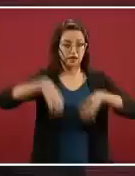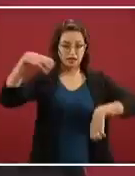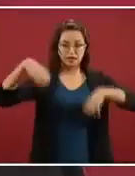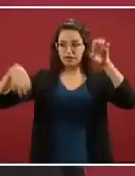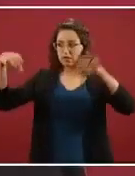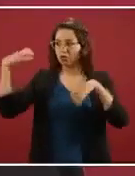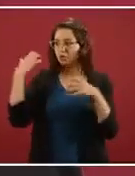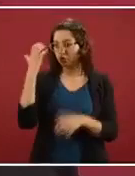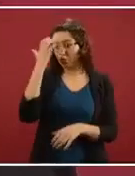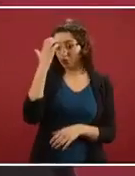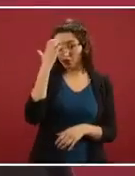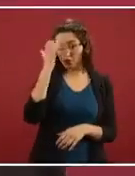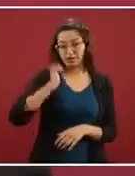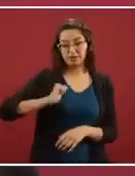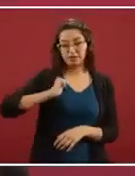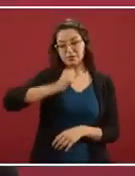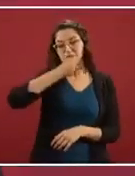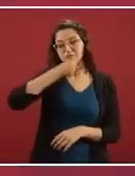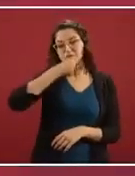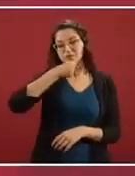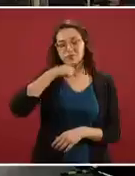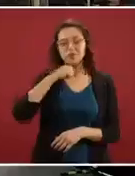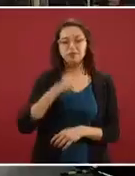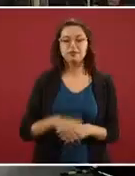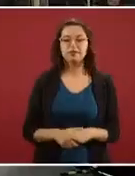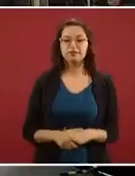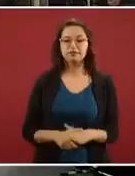edad, por los veteranos. Finalmente, nada más, pues.